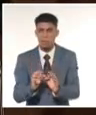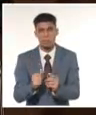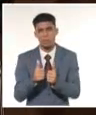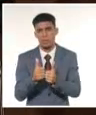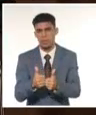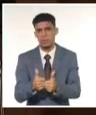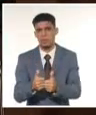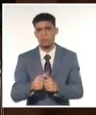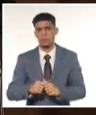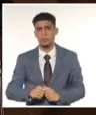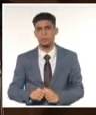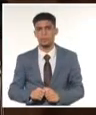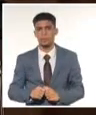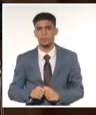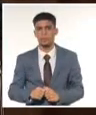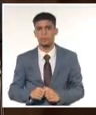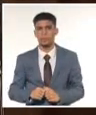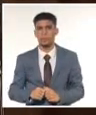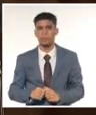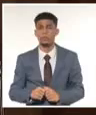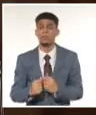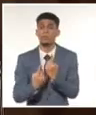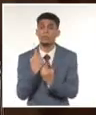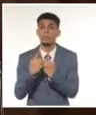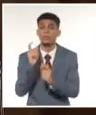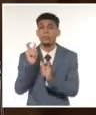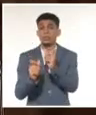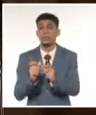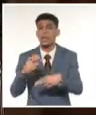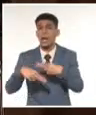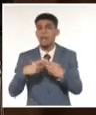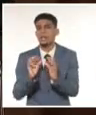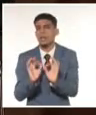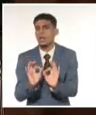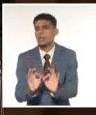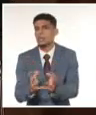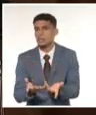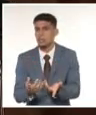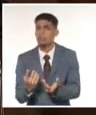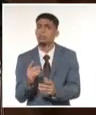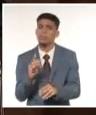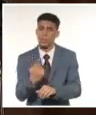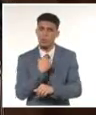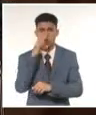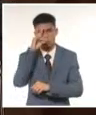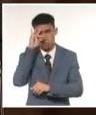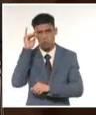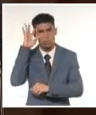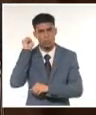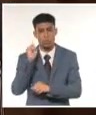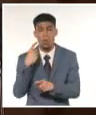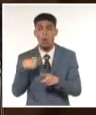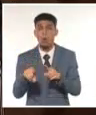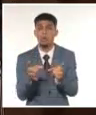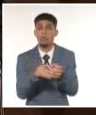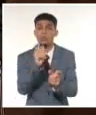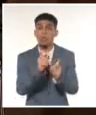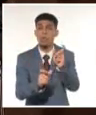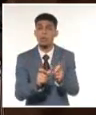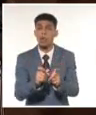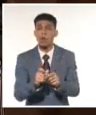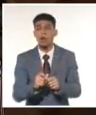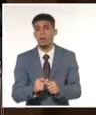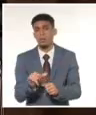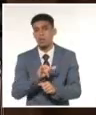luz. Unos lo hacen por ignorancia y es comprensible, pero otros lo hacen con saña y desprecio a nuestros